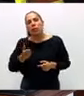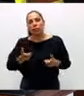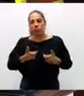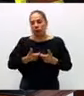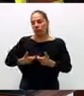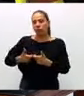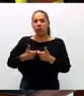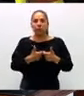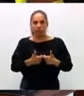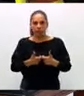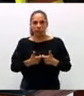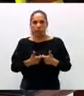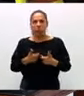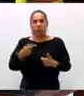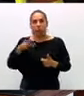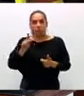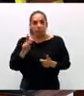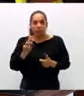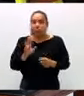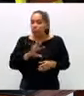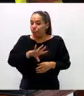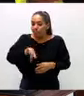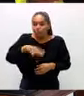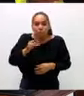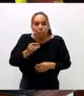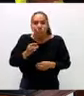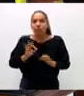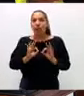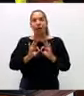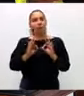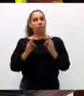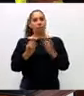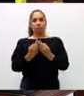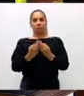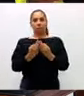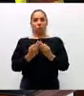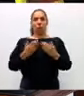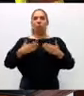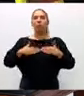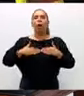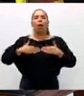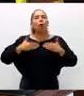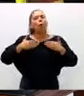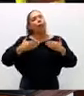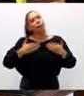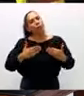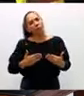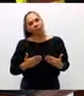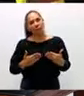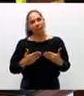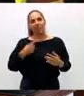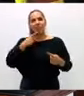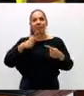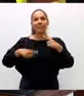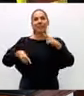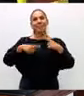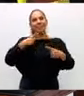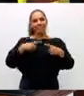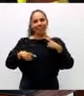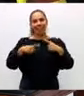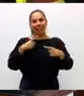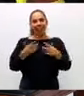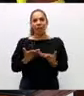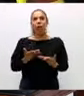Lo primero es crear condiciones de confianza, condiciones de diálogo, condiciones para que podamos